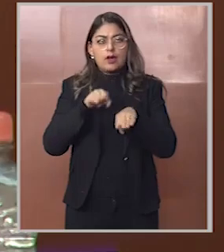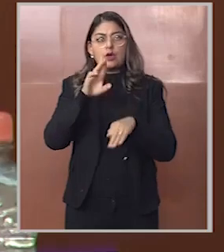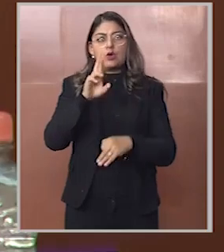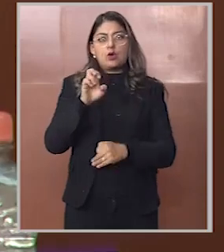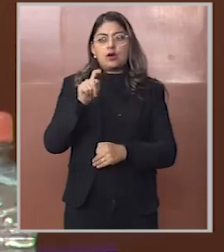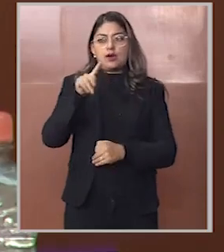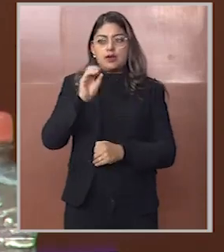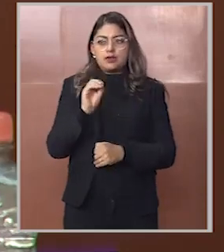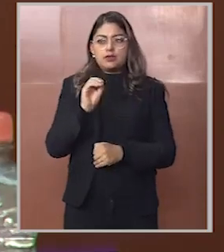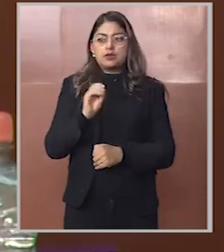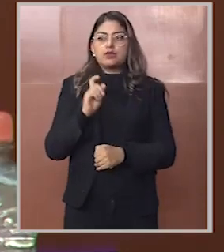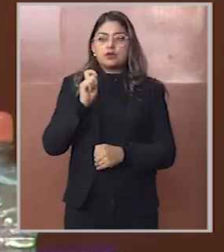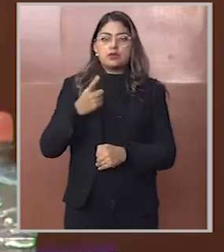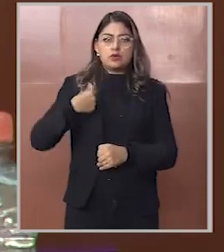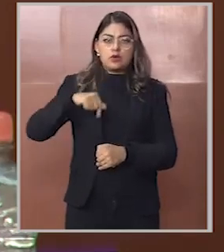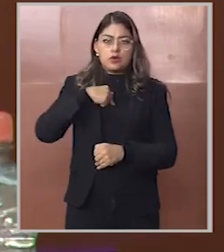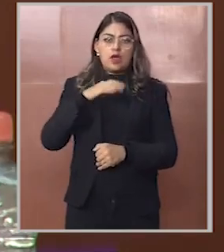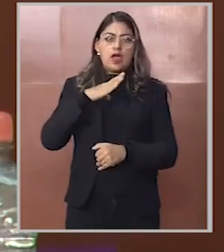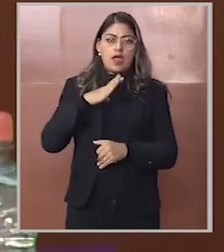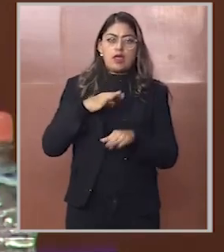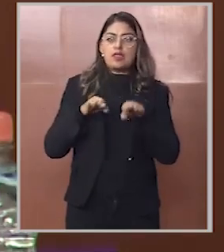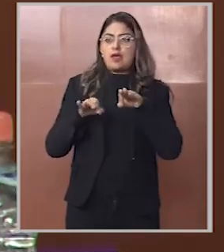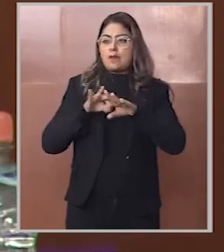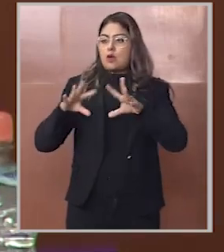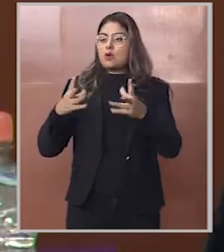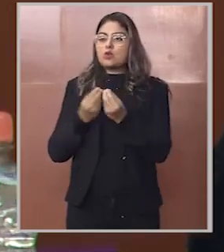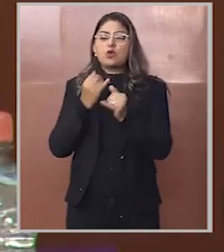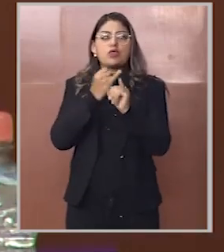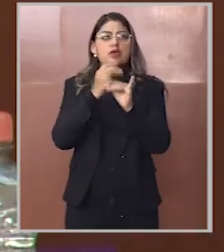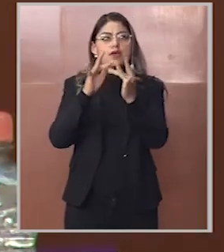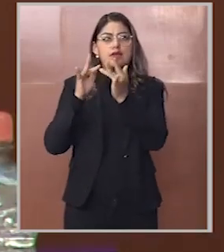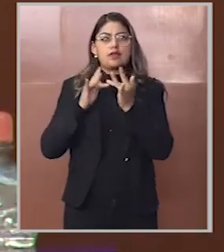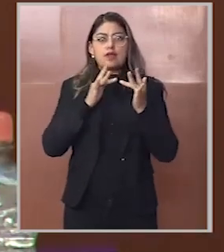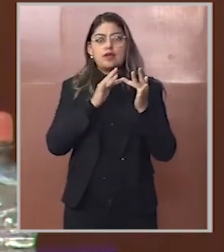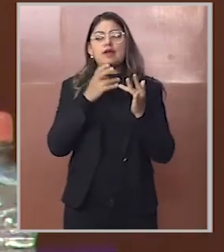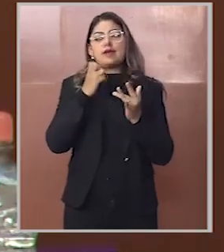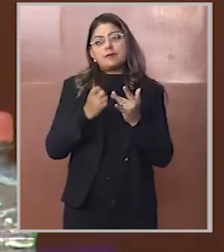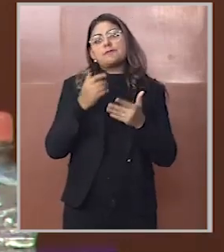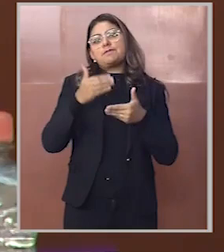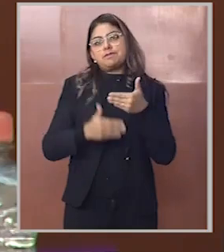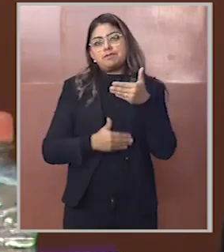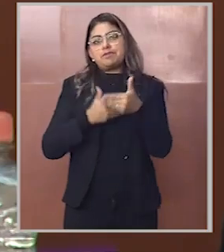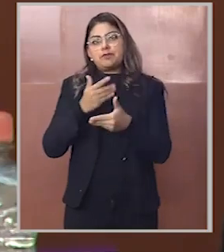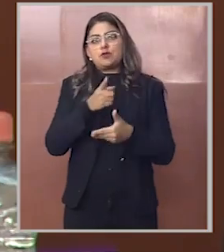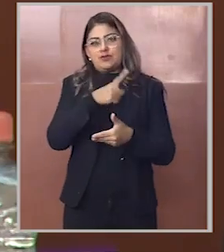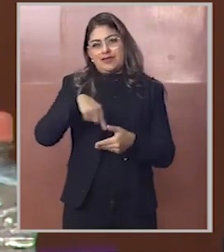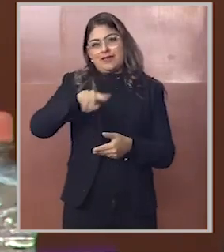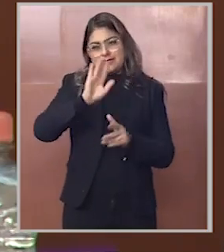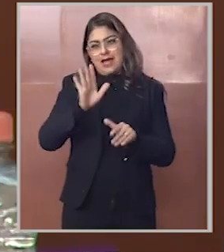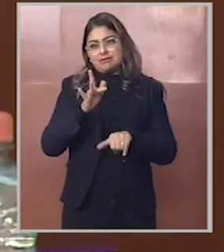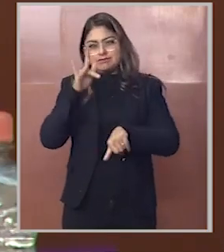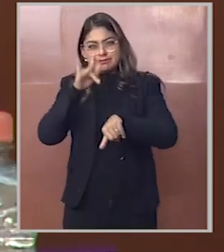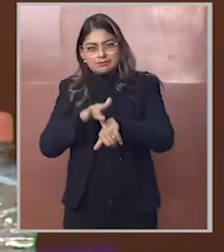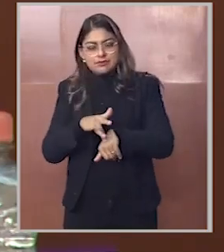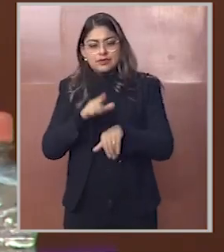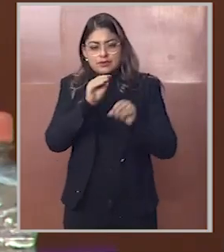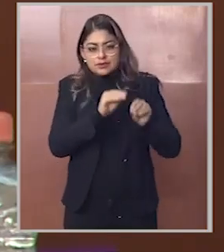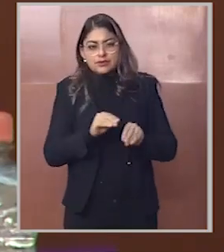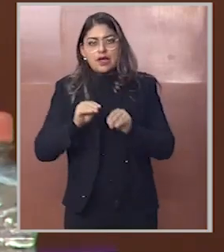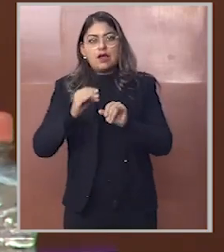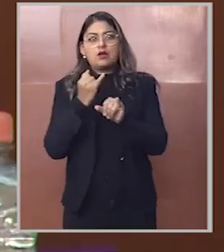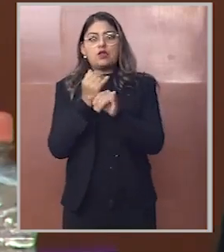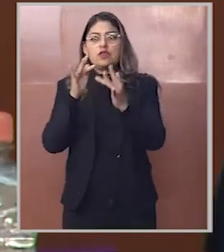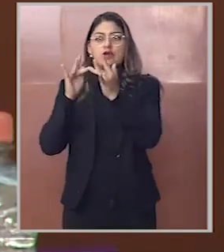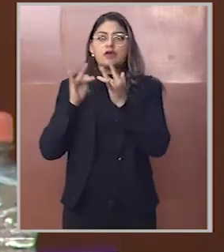digitales ustedes ya lo vivieron No ya vivieron esta transición hacia lo digital pues aún en las comunidades donde no tenemos estos